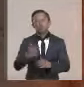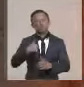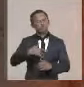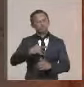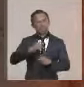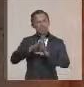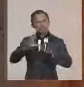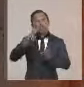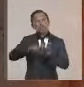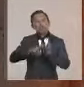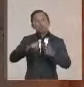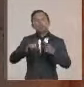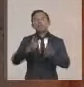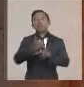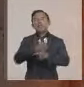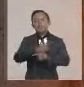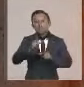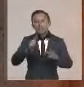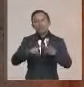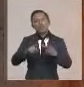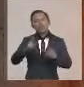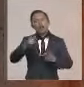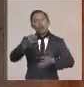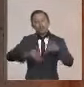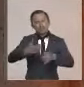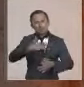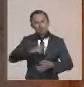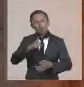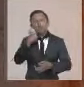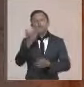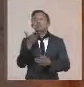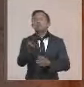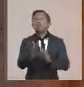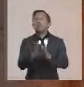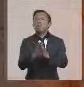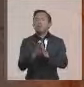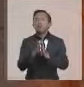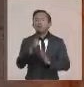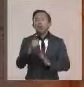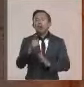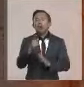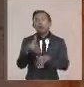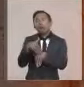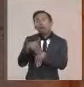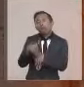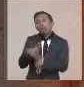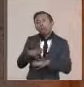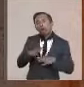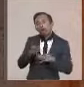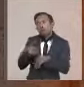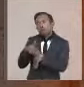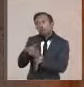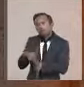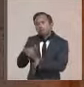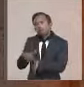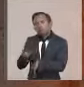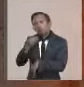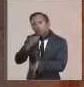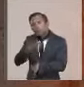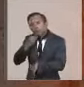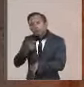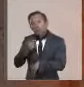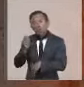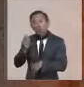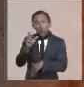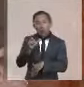y la justicia. Y te pido a ti que no te conformes. Que no te conformes con el mal menor cuando hay un bien posible. Que no